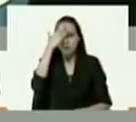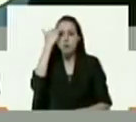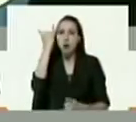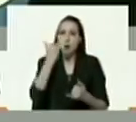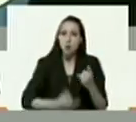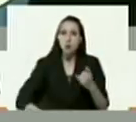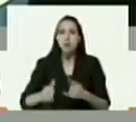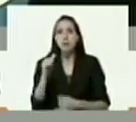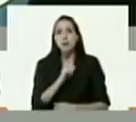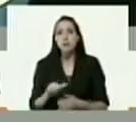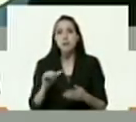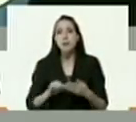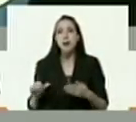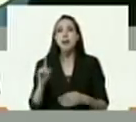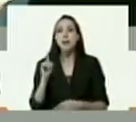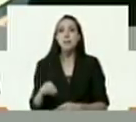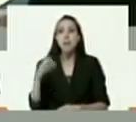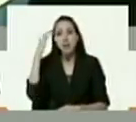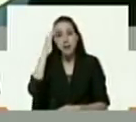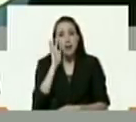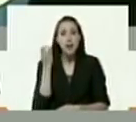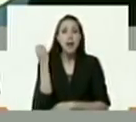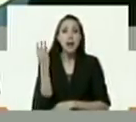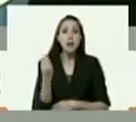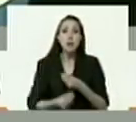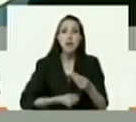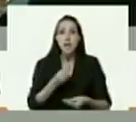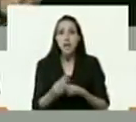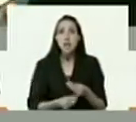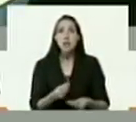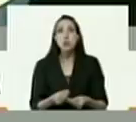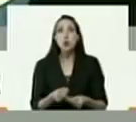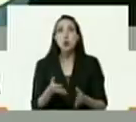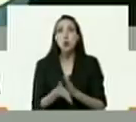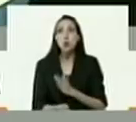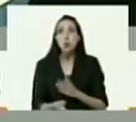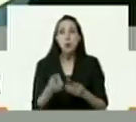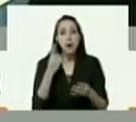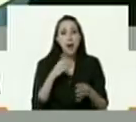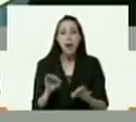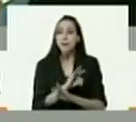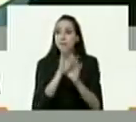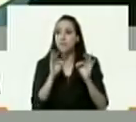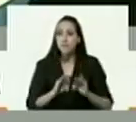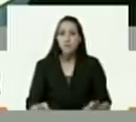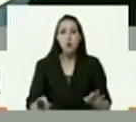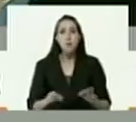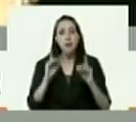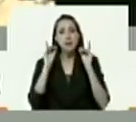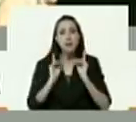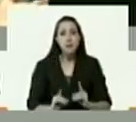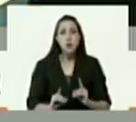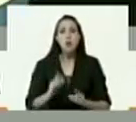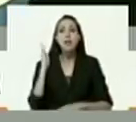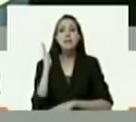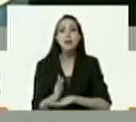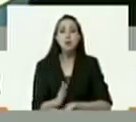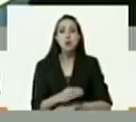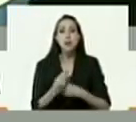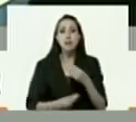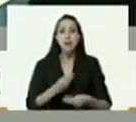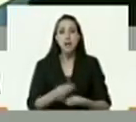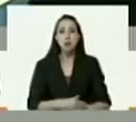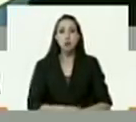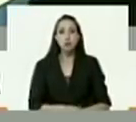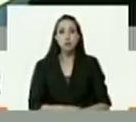semanas declaraciones de la alta comisionada con respecto a estas medidas coercitivas unilaterales, las sanciones, porque es que